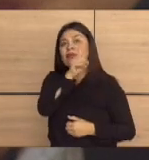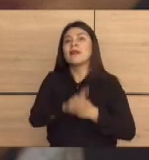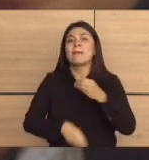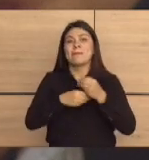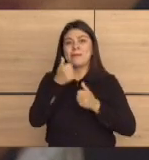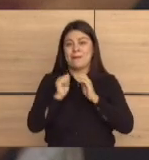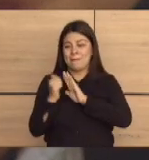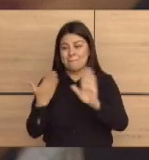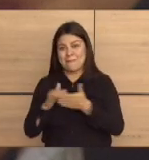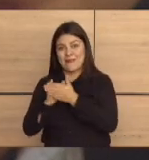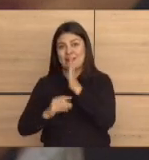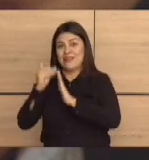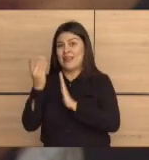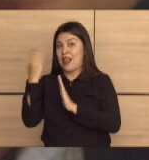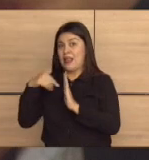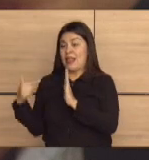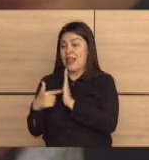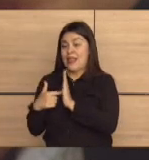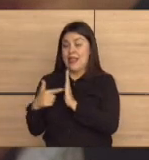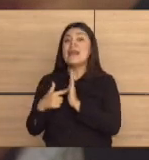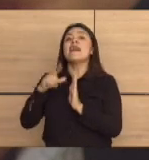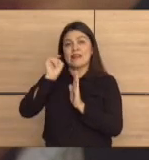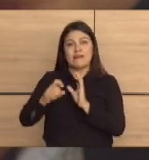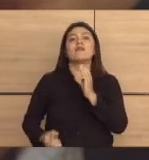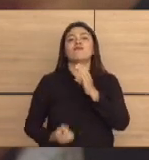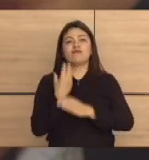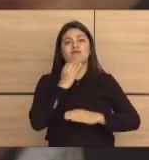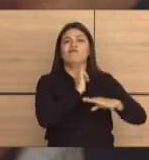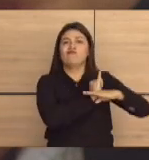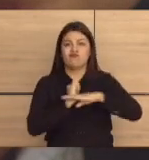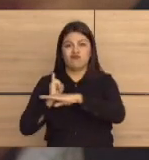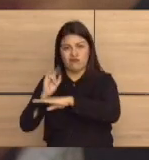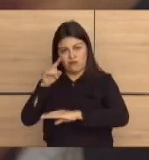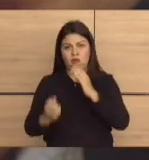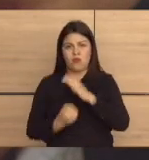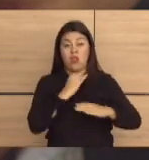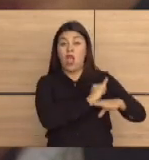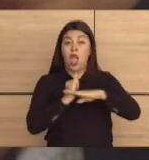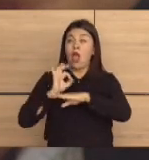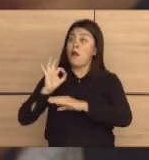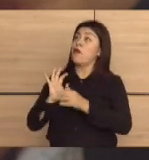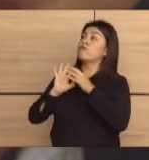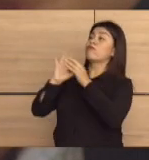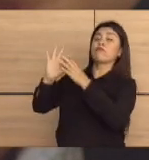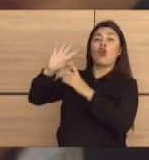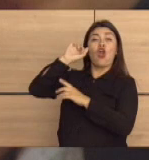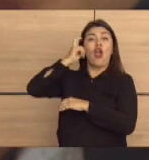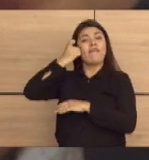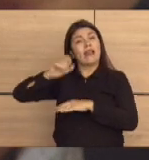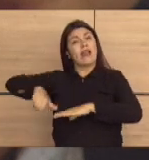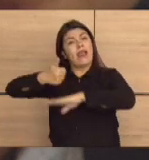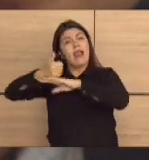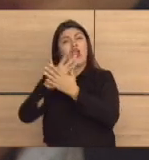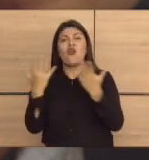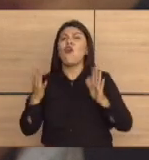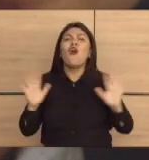plan de desarrollo, crear una institucionalidad no burocrática, pero una institucionalidad efectiva